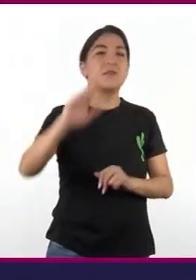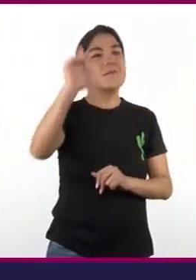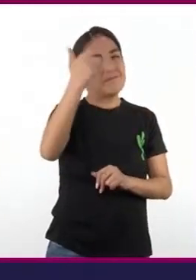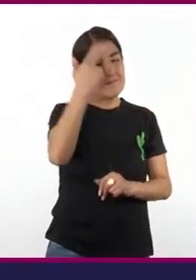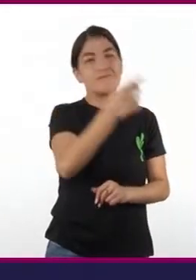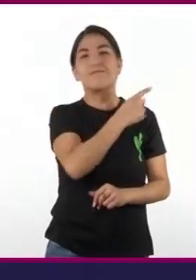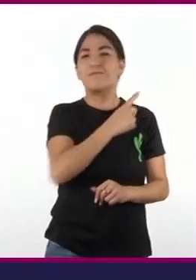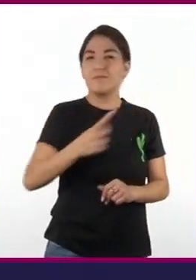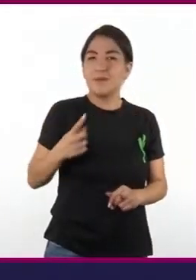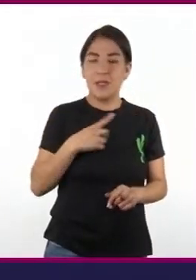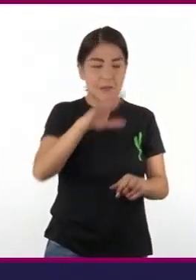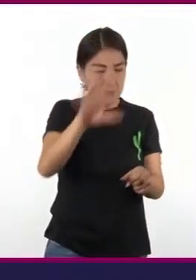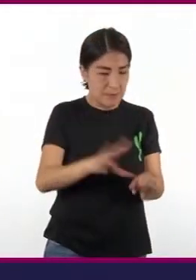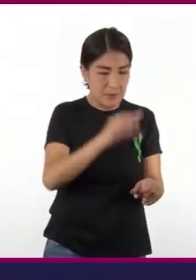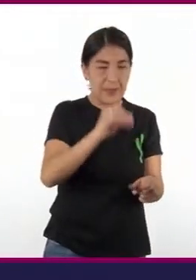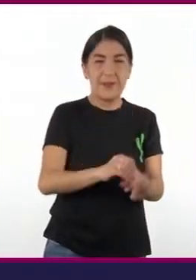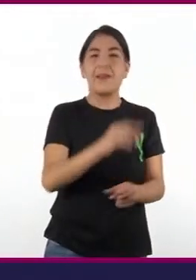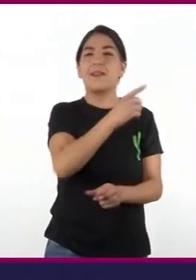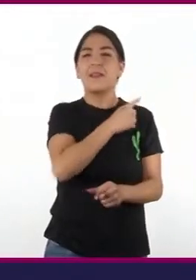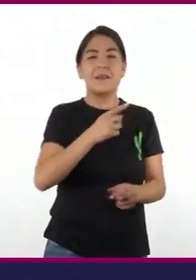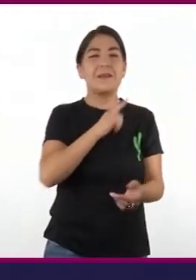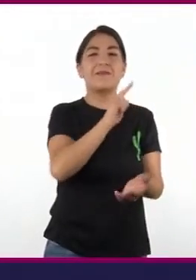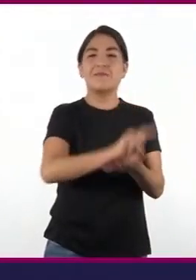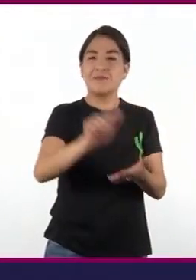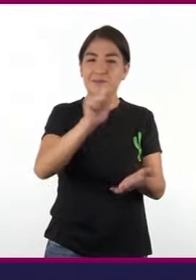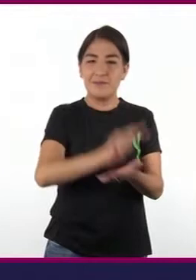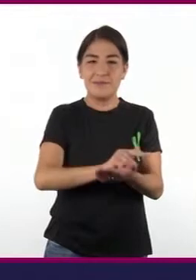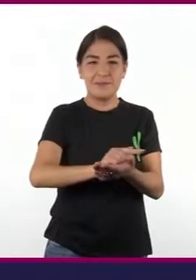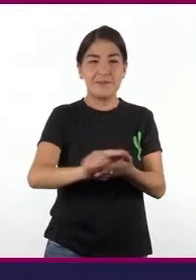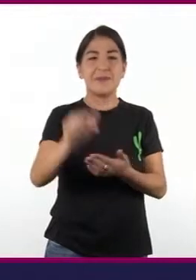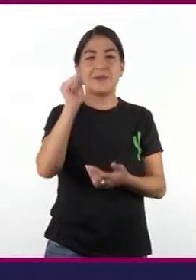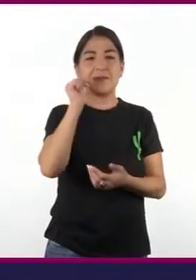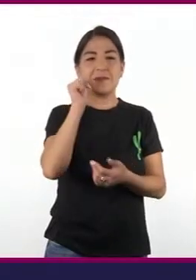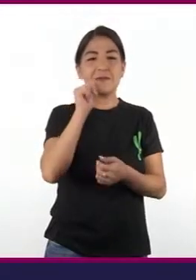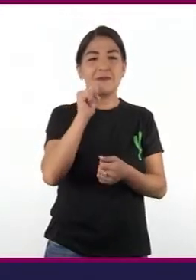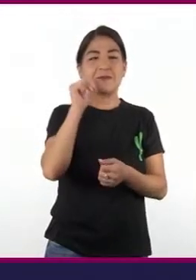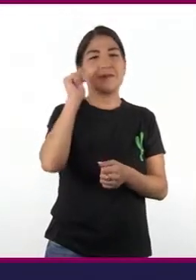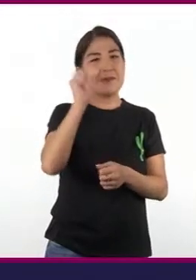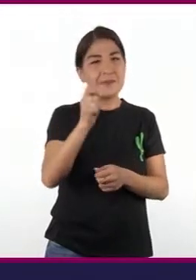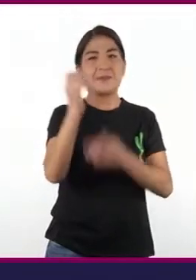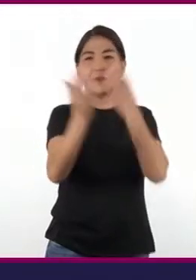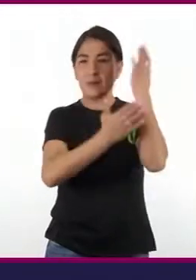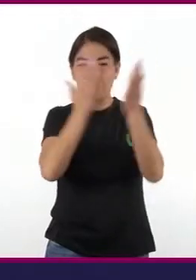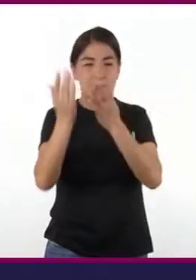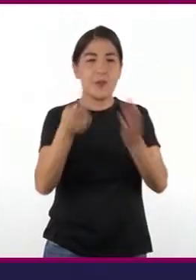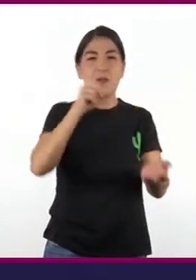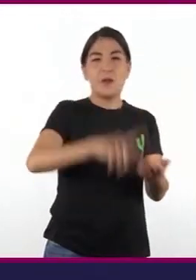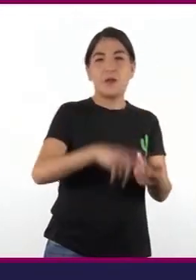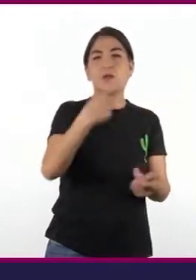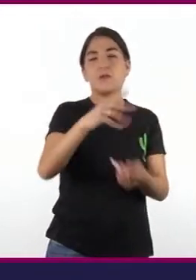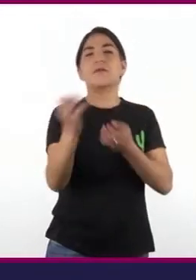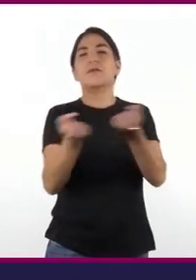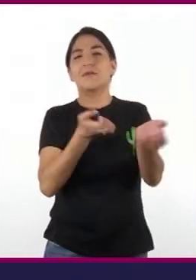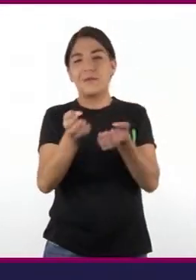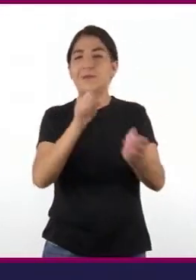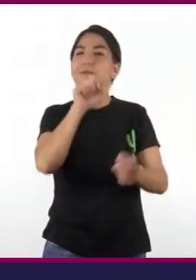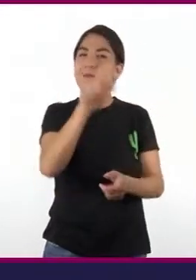debemos complementar nuestros hábitos de estudio con una alimentación saludable y una activación física